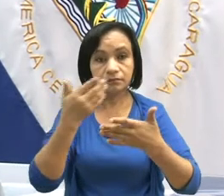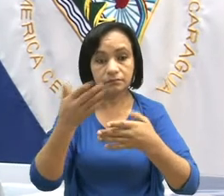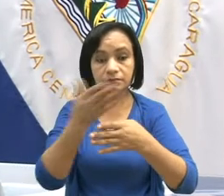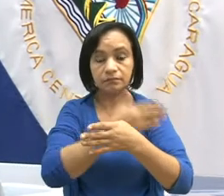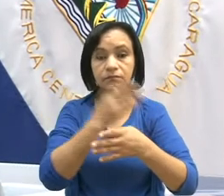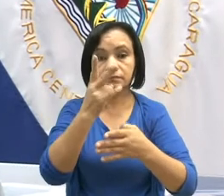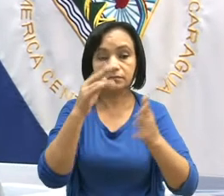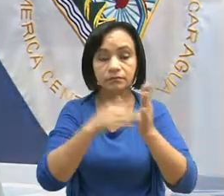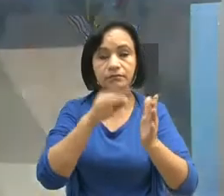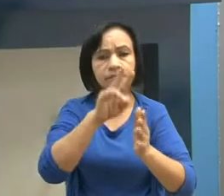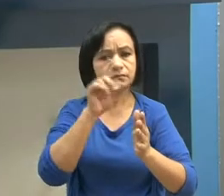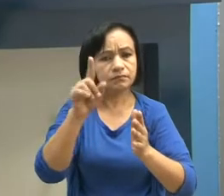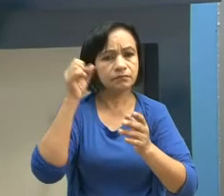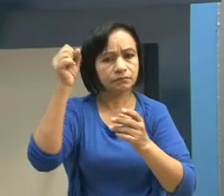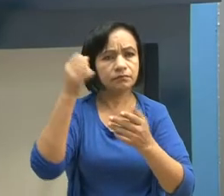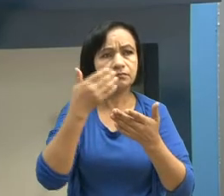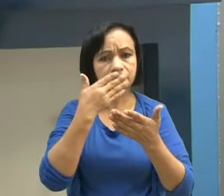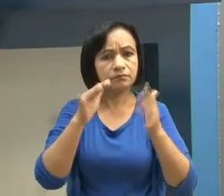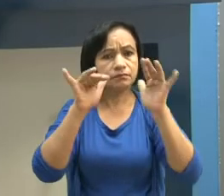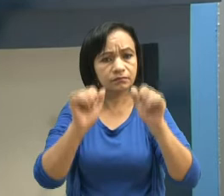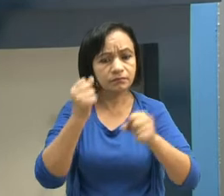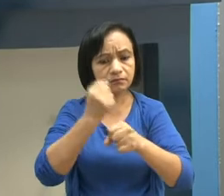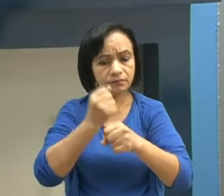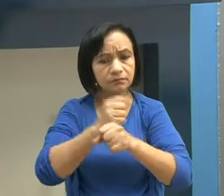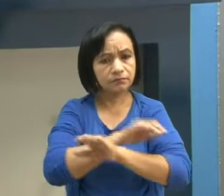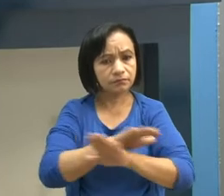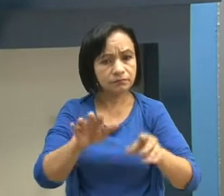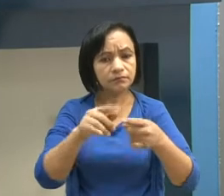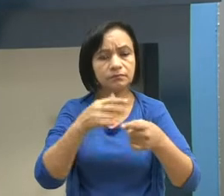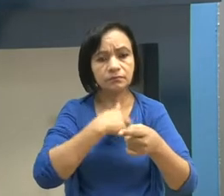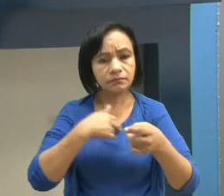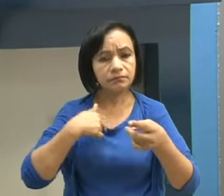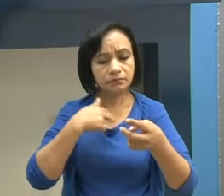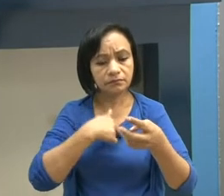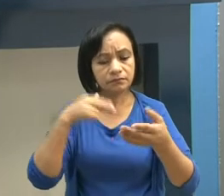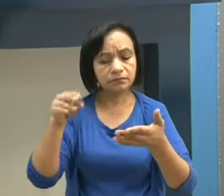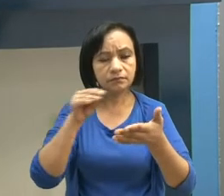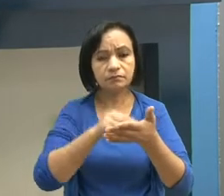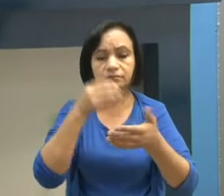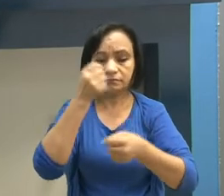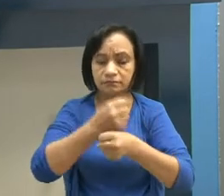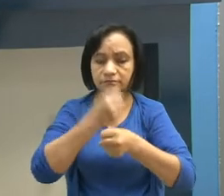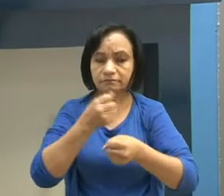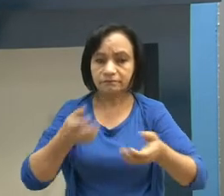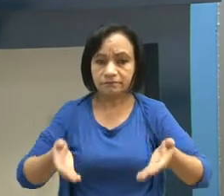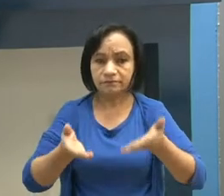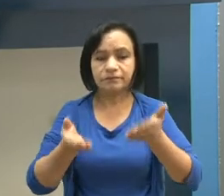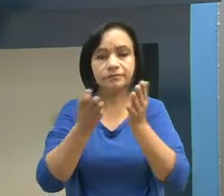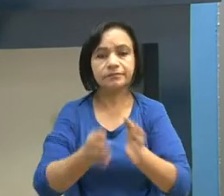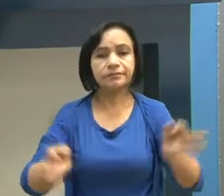en el 2021, y ahí le consulto a partir de esos ritmos de trabajo que además vienen acumulando una suerte de fuerza y empuje bastante